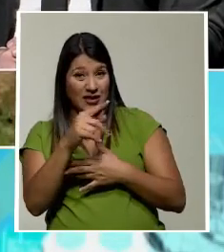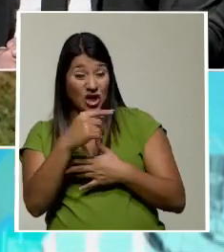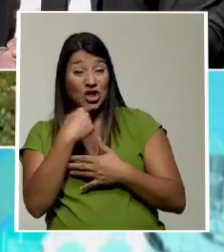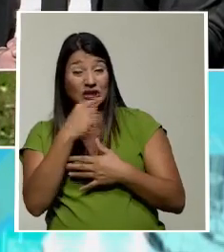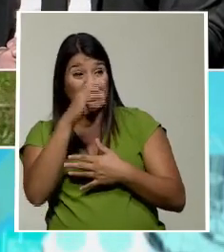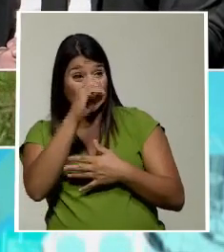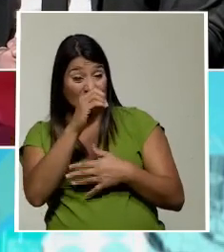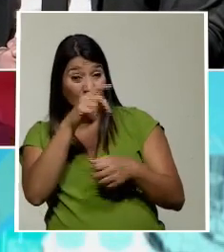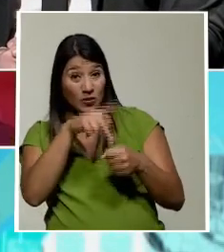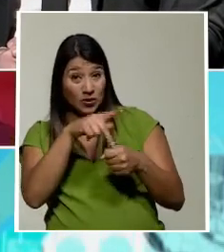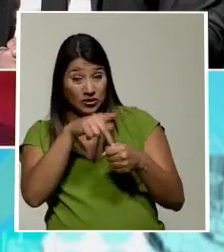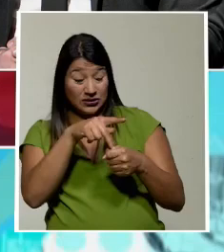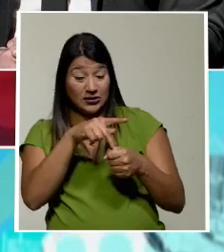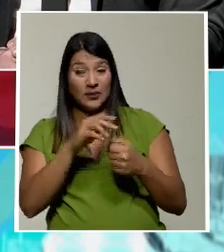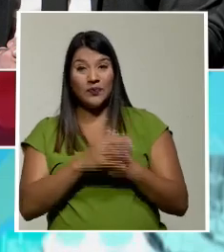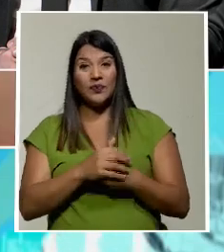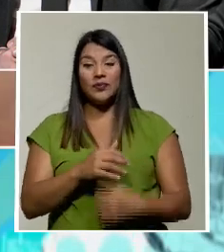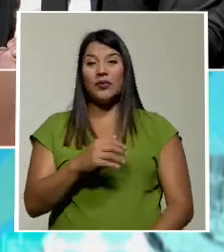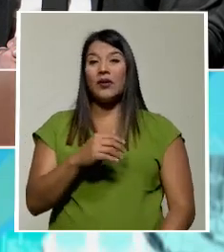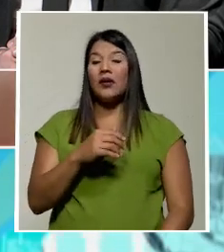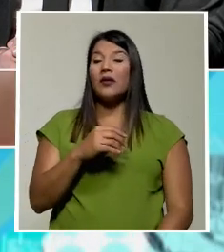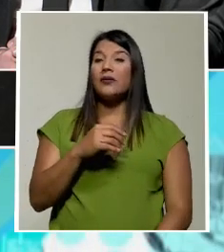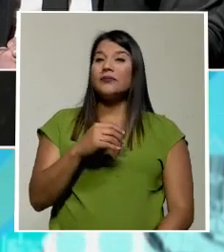no ha tenido participación.